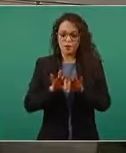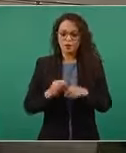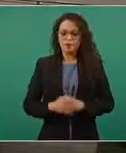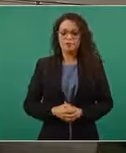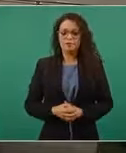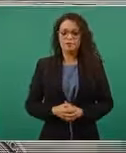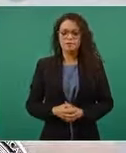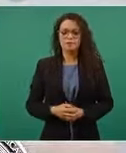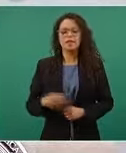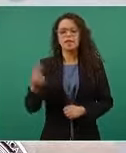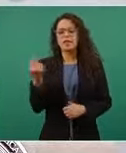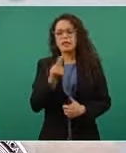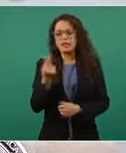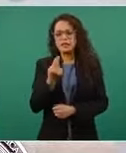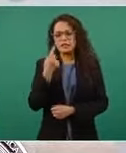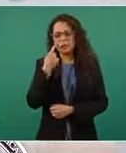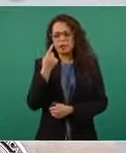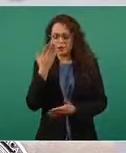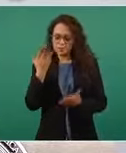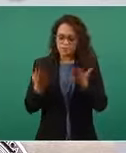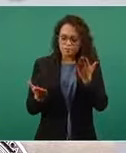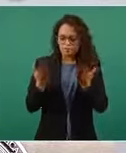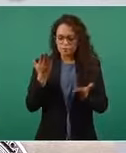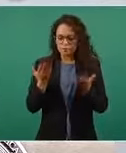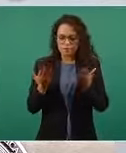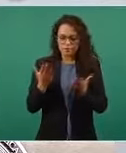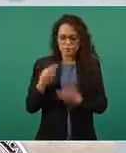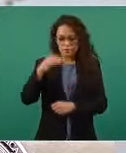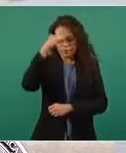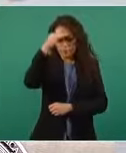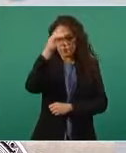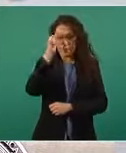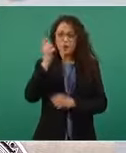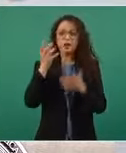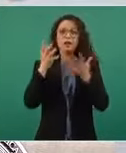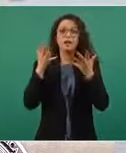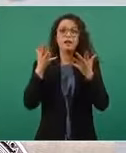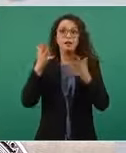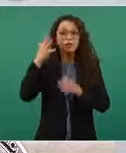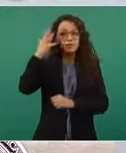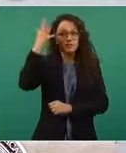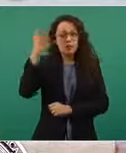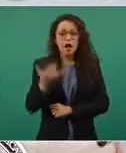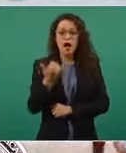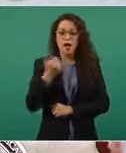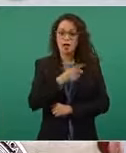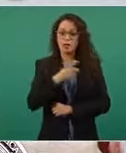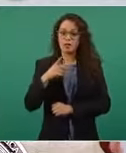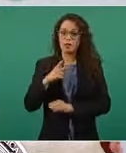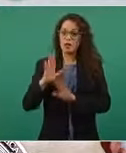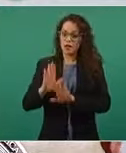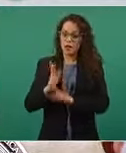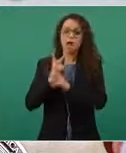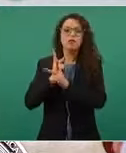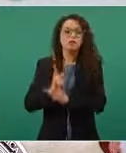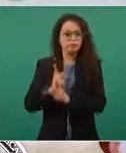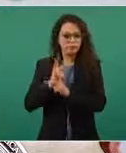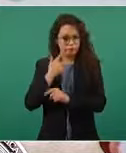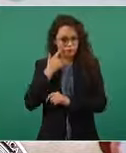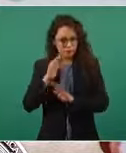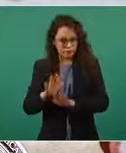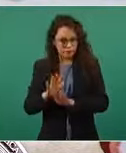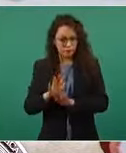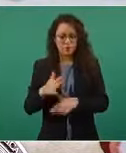un balance entre esperanza y prudencia. Vemos 15